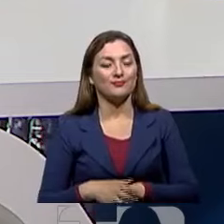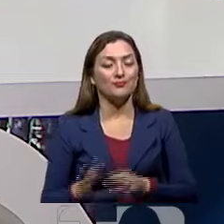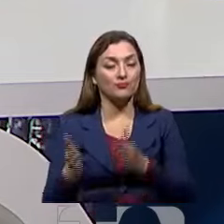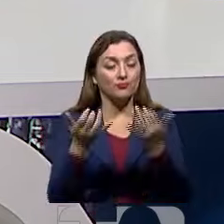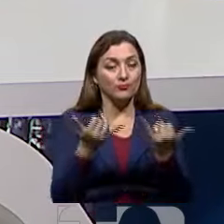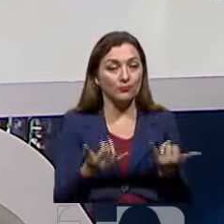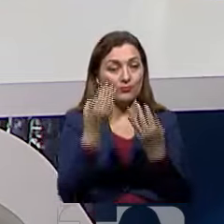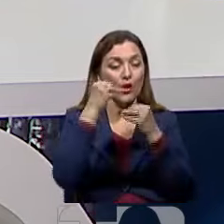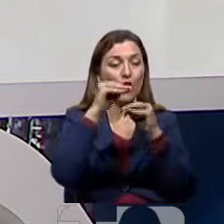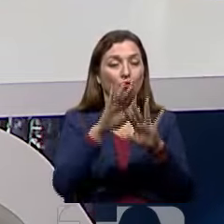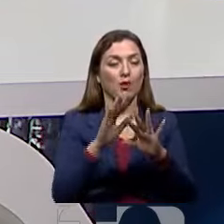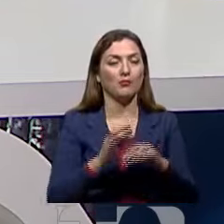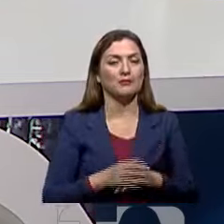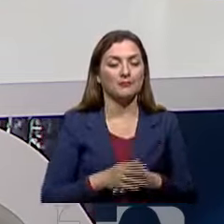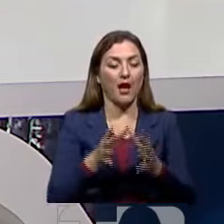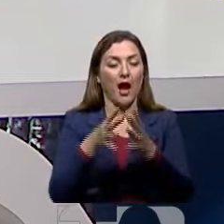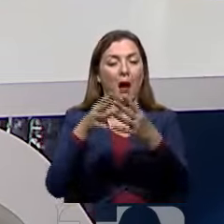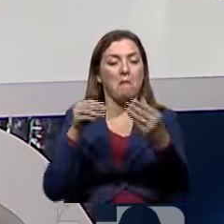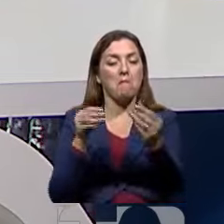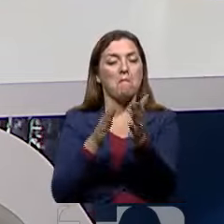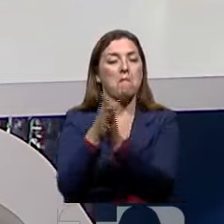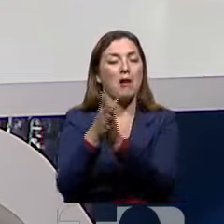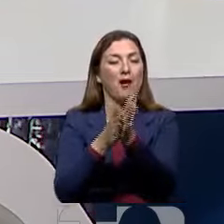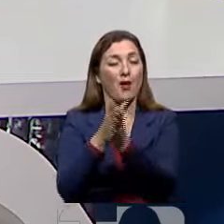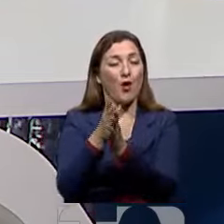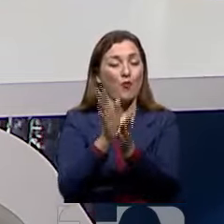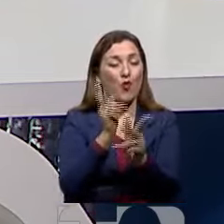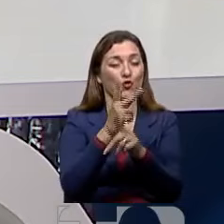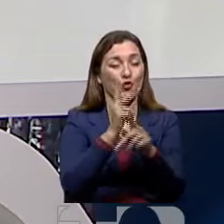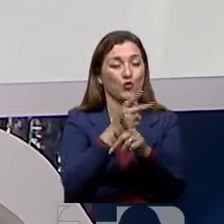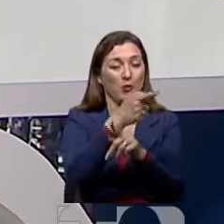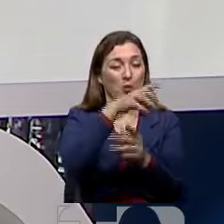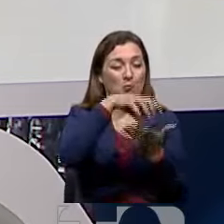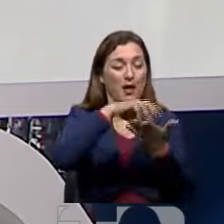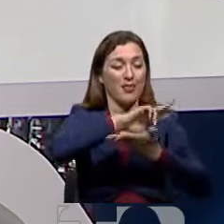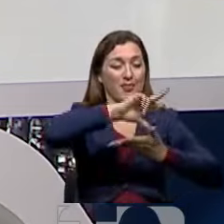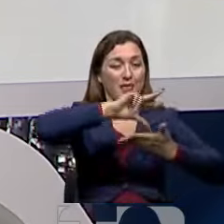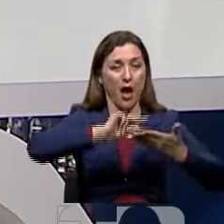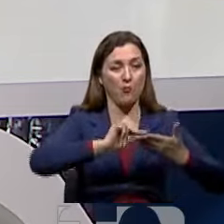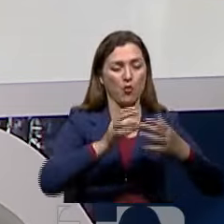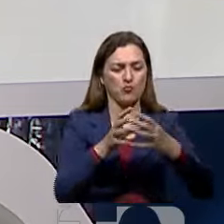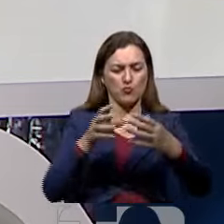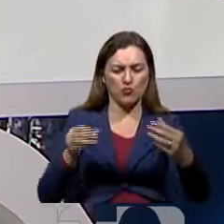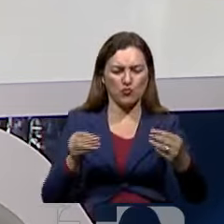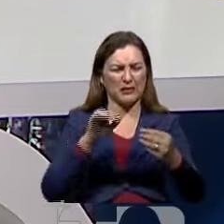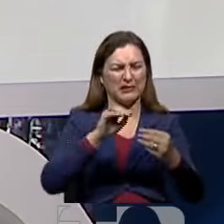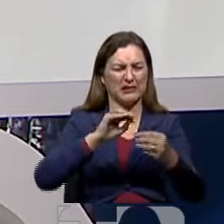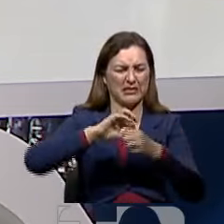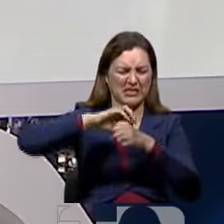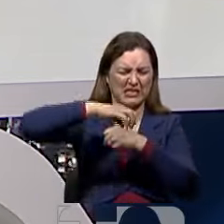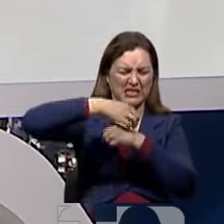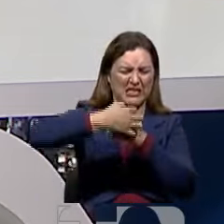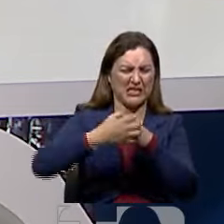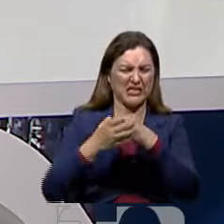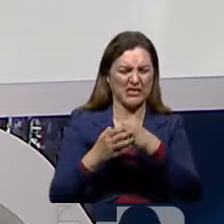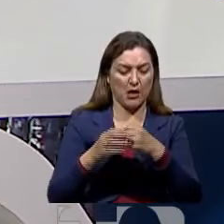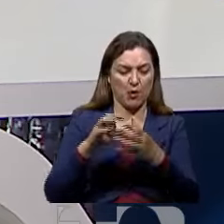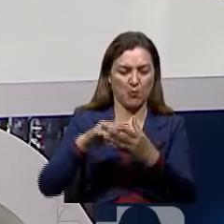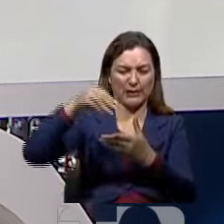contamos que con la baba del cacao, productores en la provincia del Napo combaten el musgo y además a las plagas en